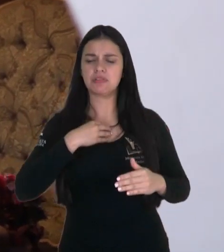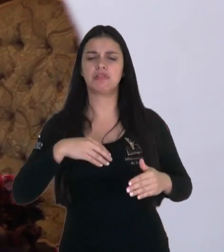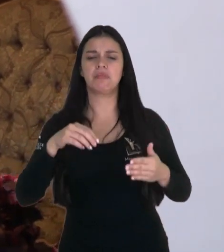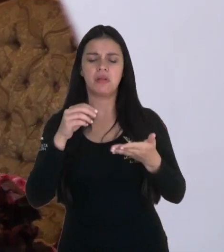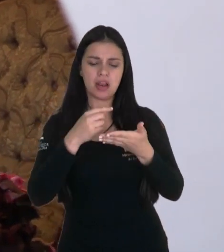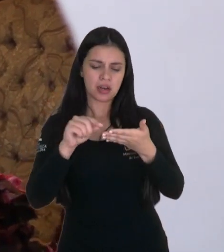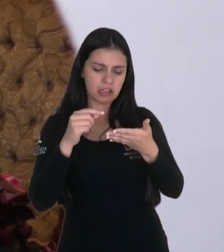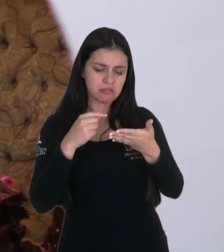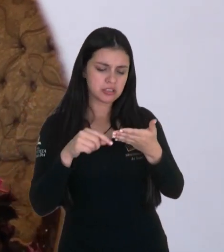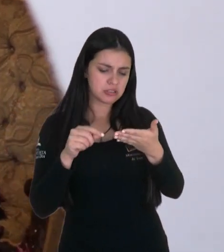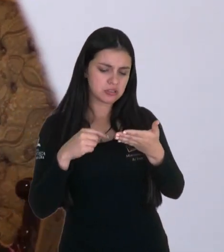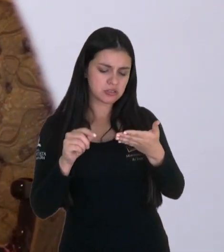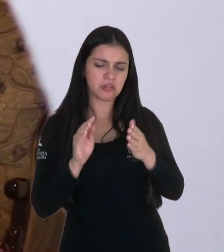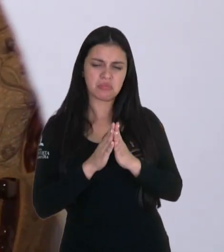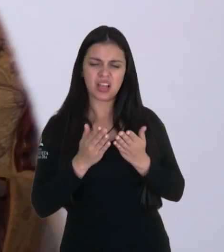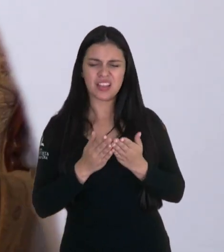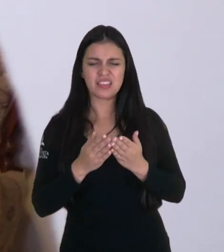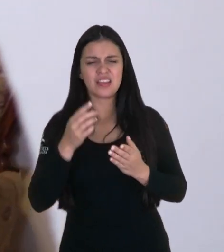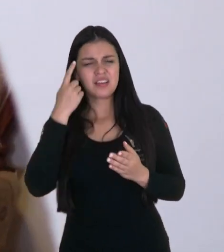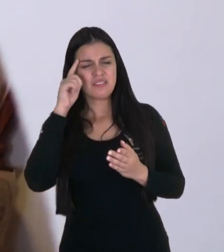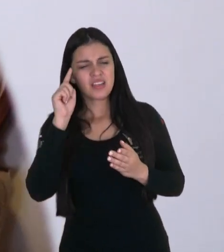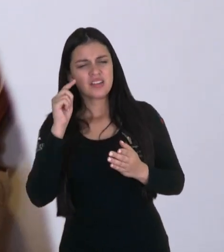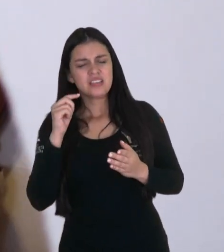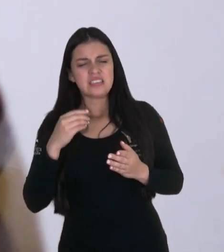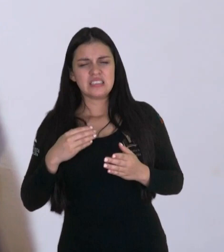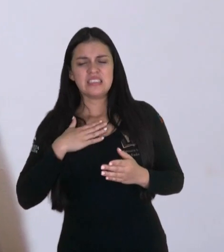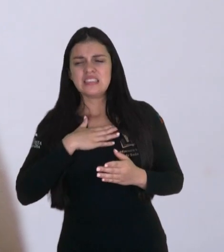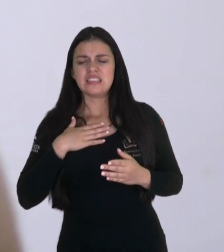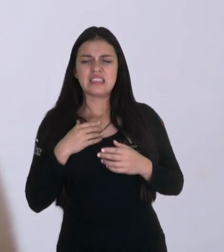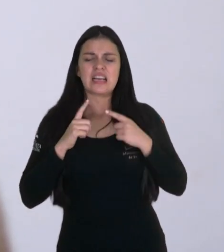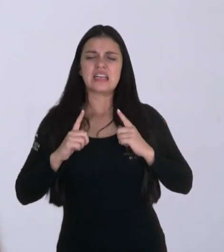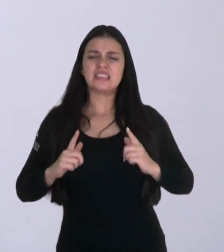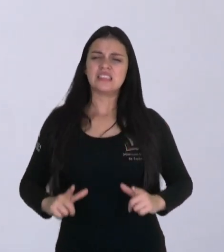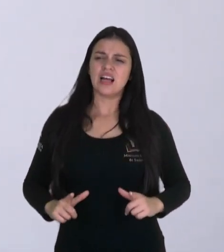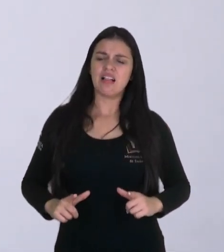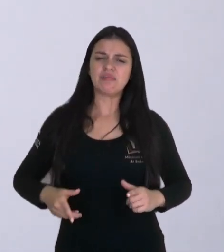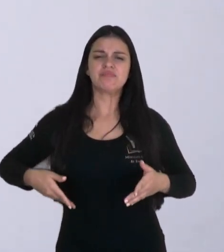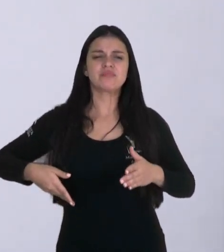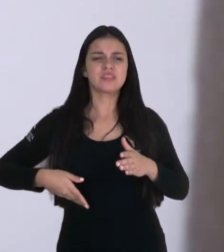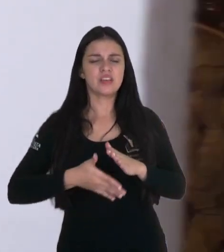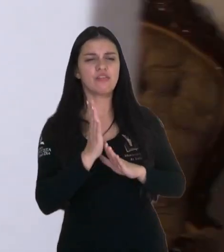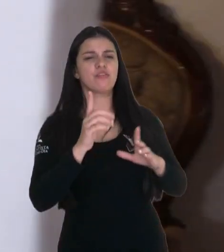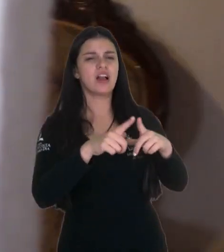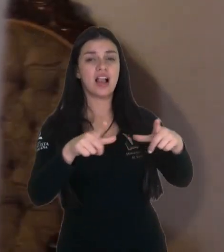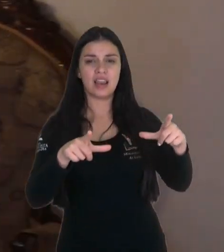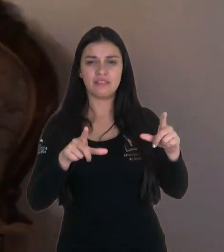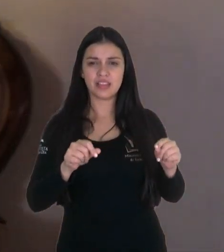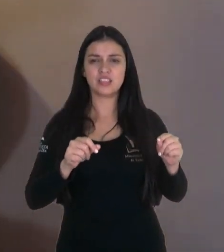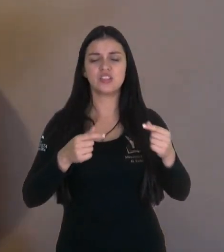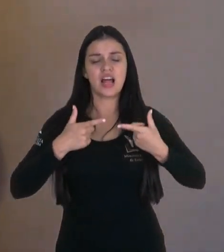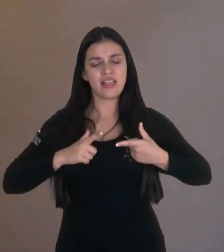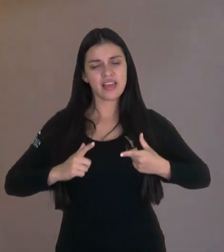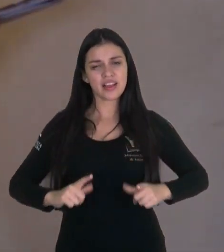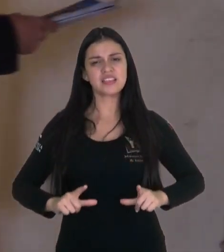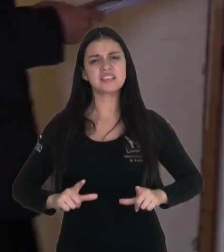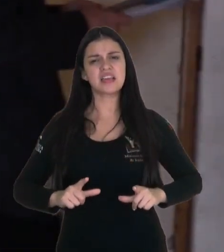otros asuntos, y como estaba muy cansado por pasar la noche sin dormir, fue para su habitación a descansar y después